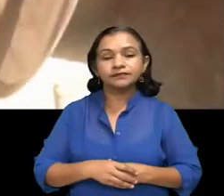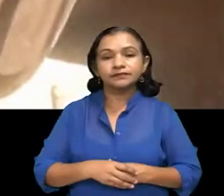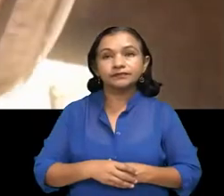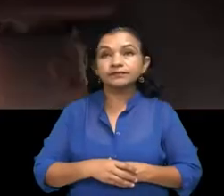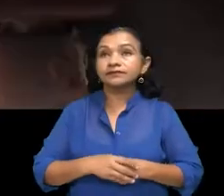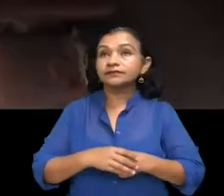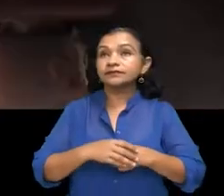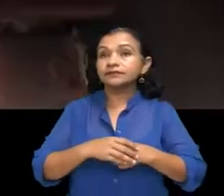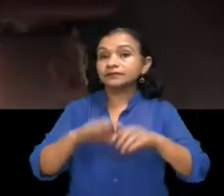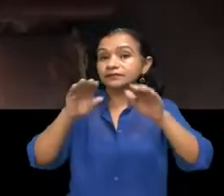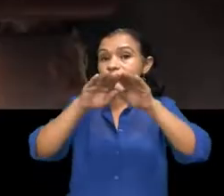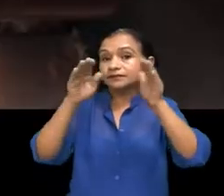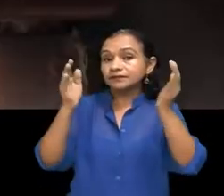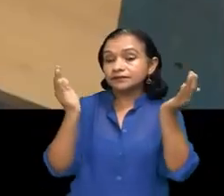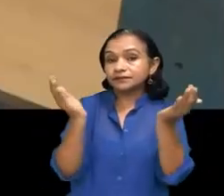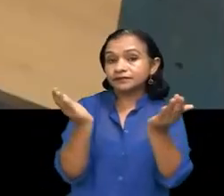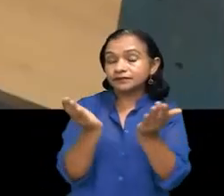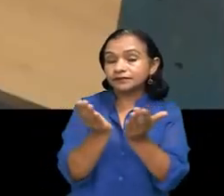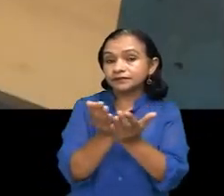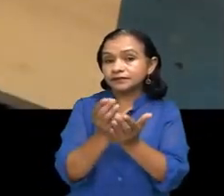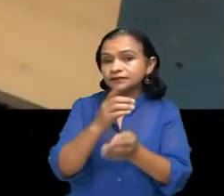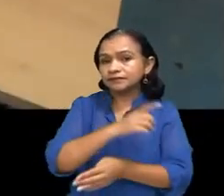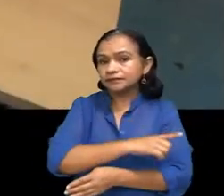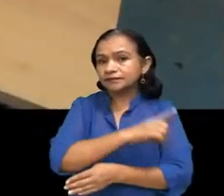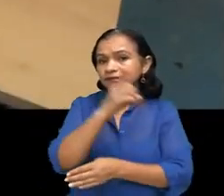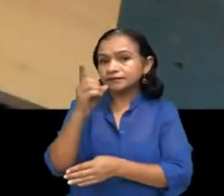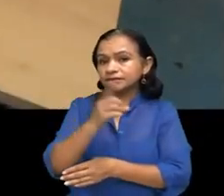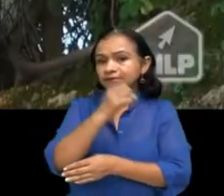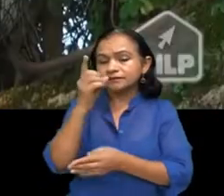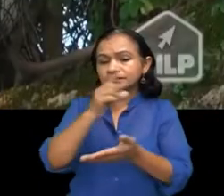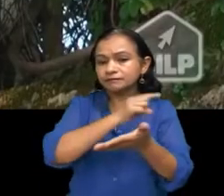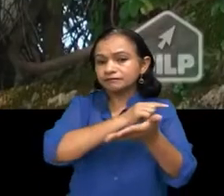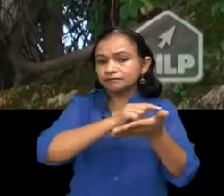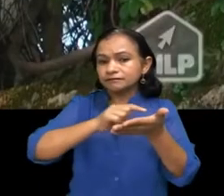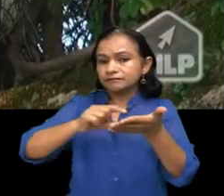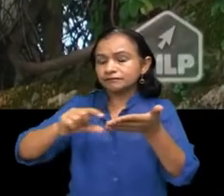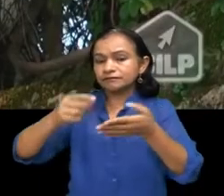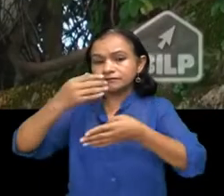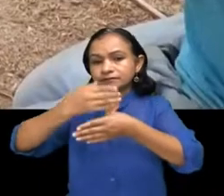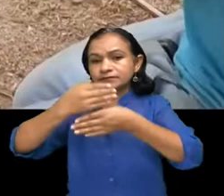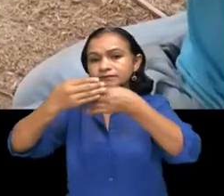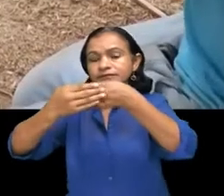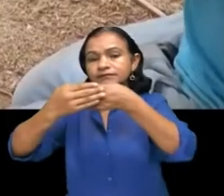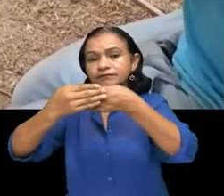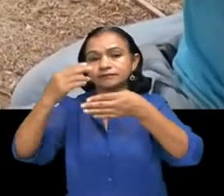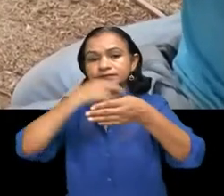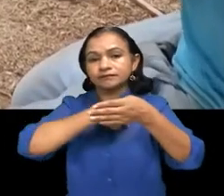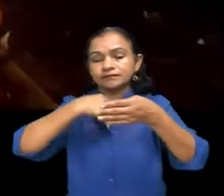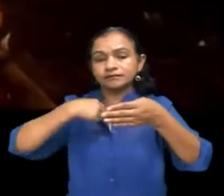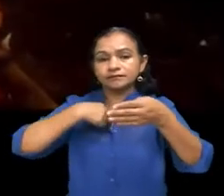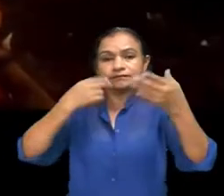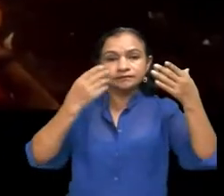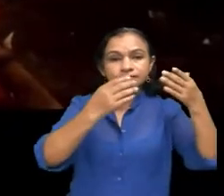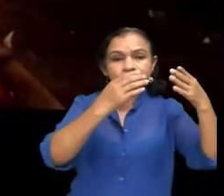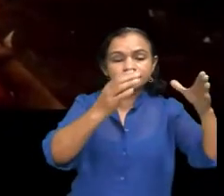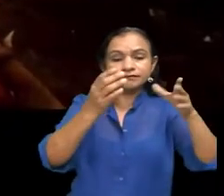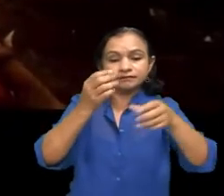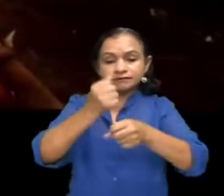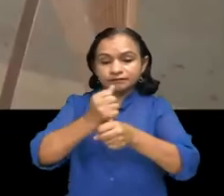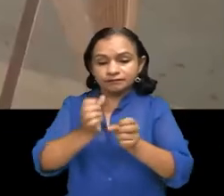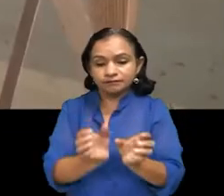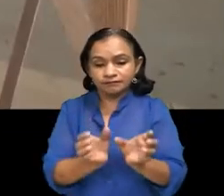A nivel mundial, cada día aumenta la demanda de madera para la construcción y para la elaboración de productos